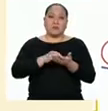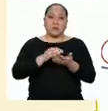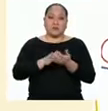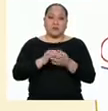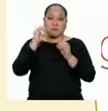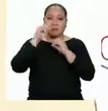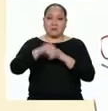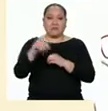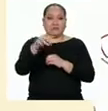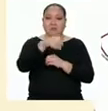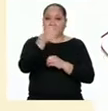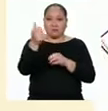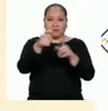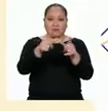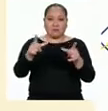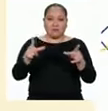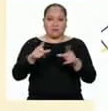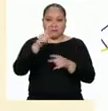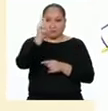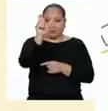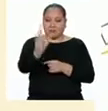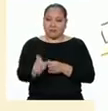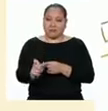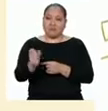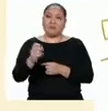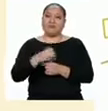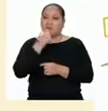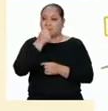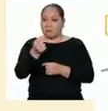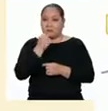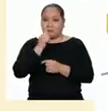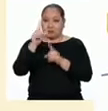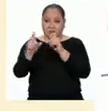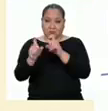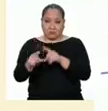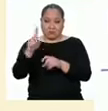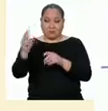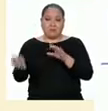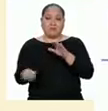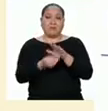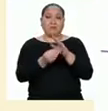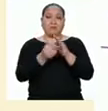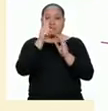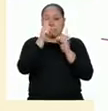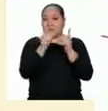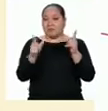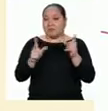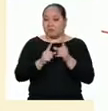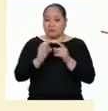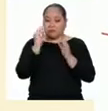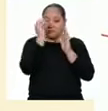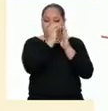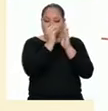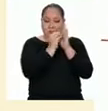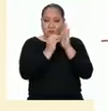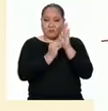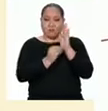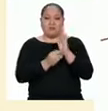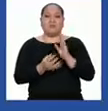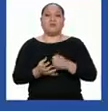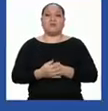opción otro para que la persona entrevistada pueda incluir algún lugar que no hayamos previsto en